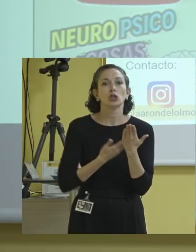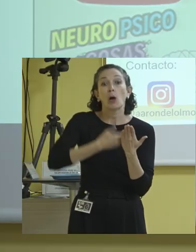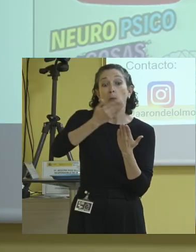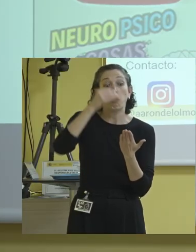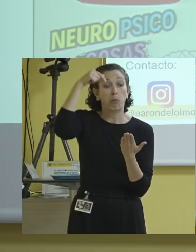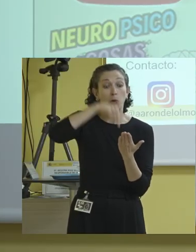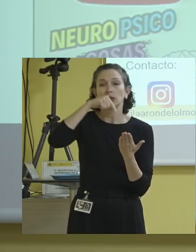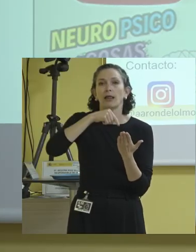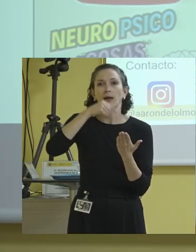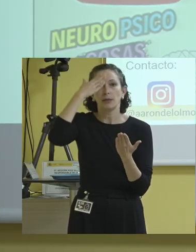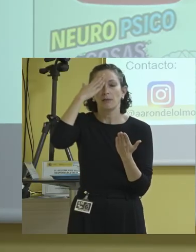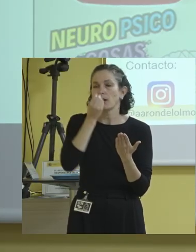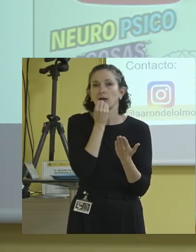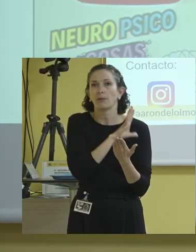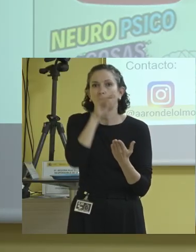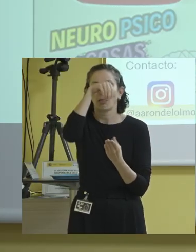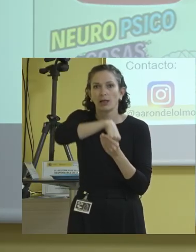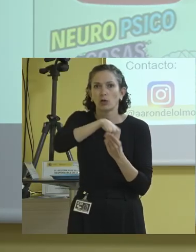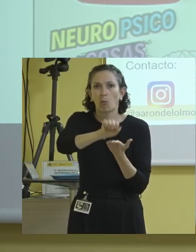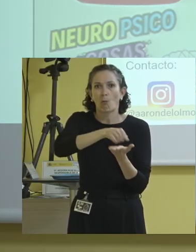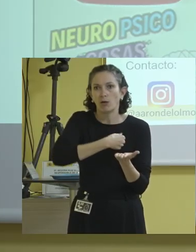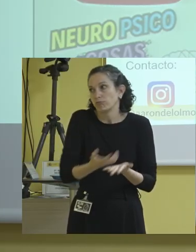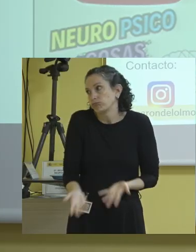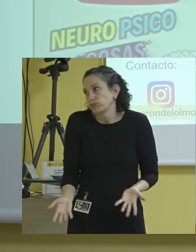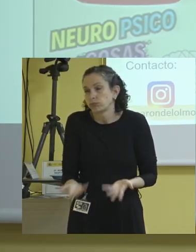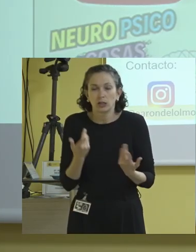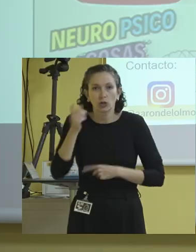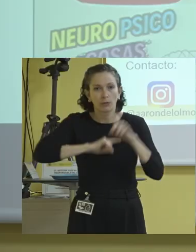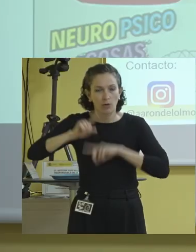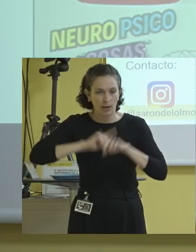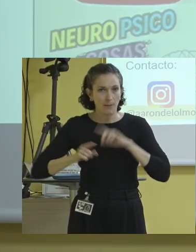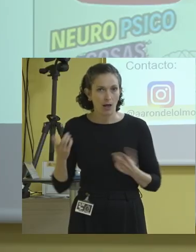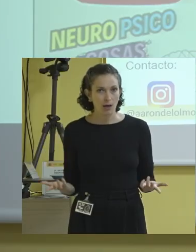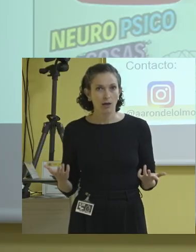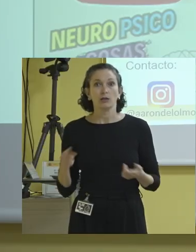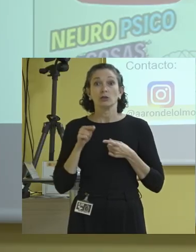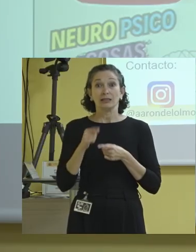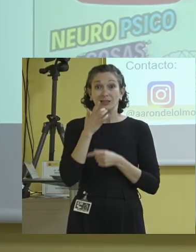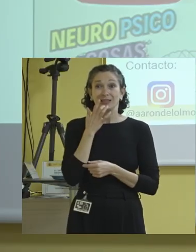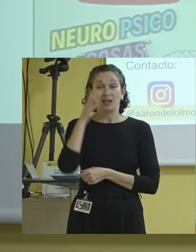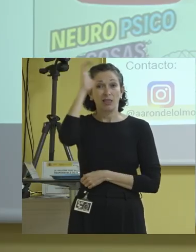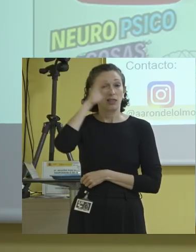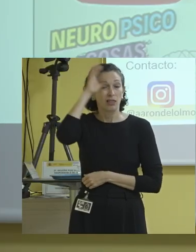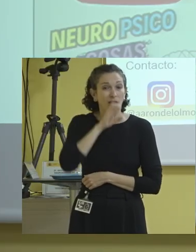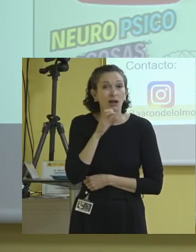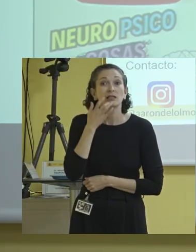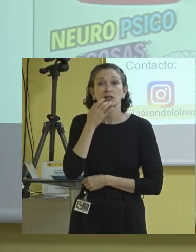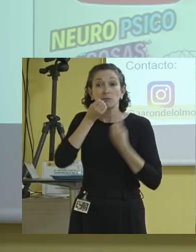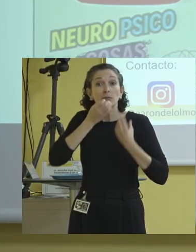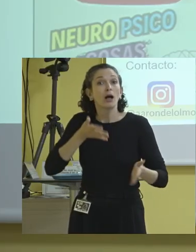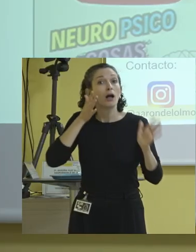pero luego dentro no tiene contenido. Ese es un gran problema. Entonces hay que pelearse también con el hecho de que la ciencia, cuando la explicas